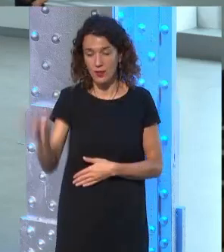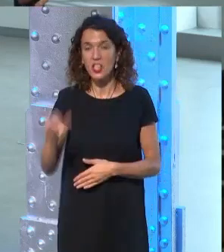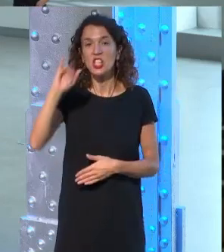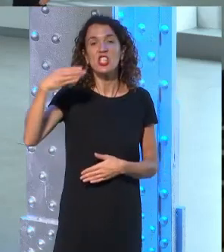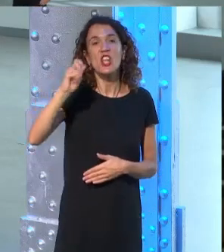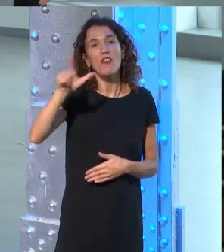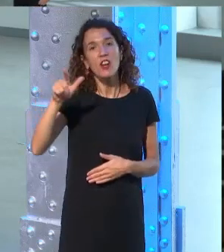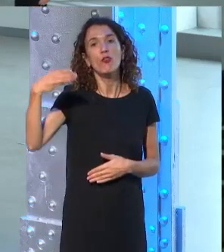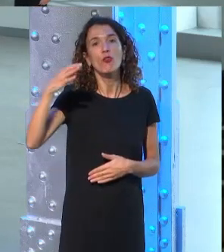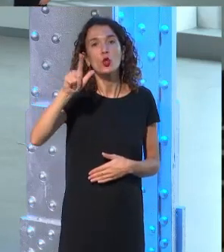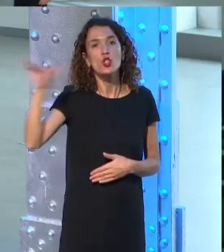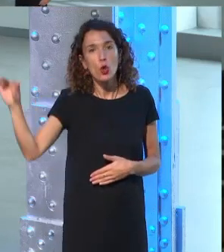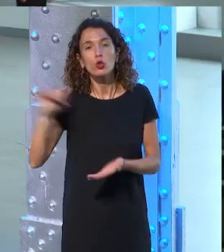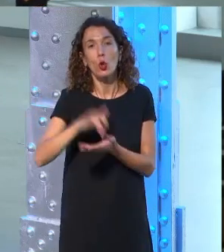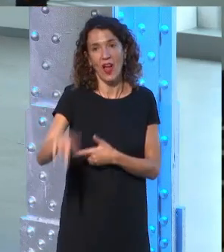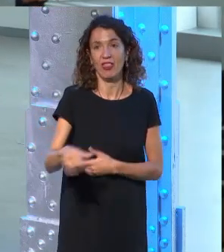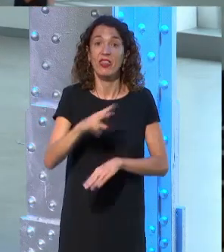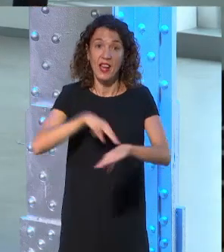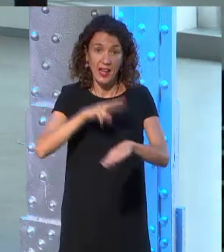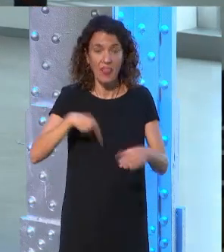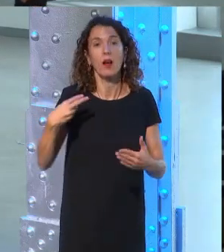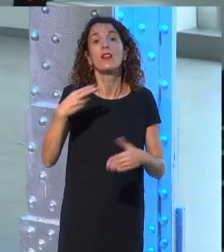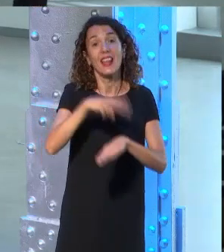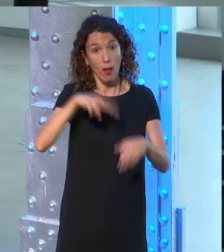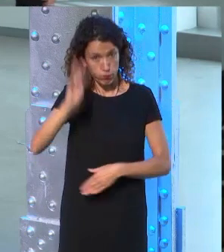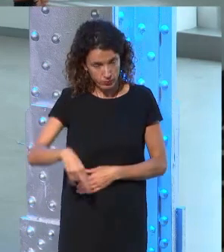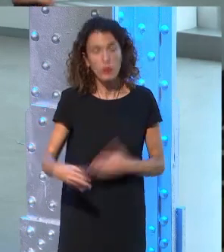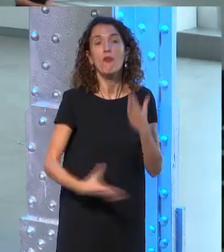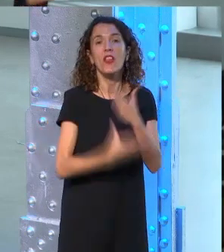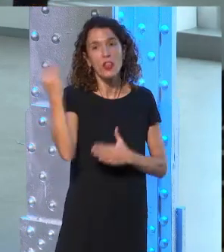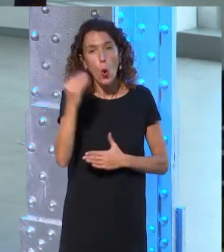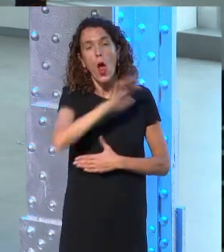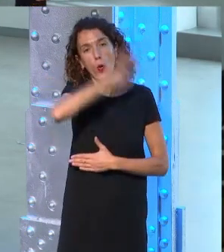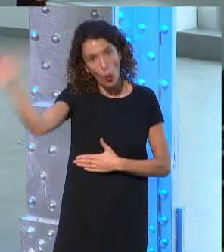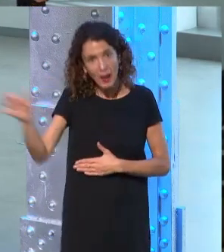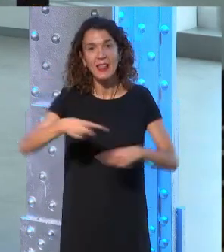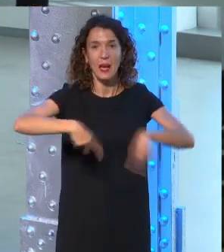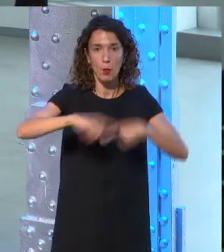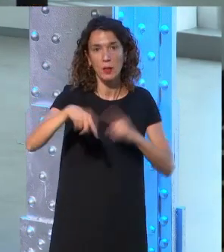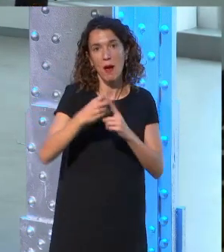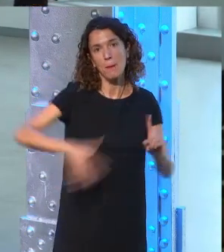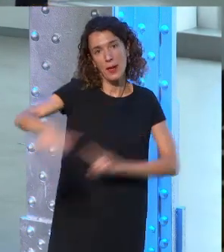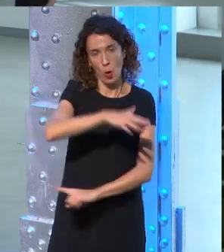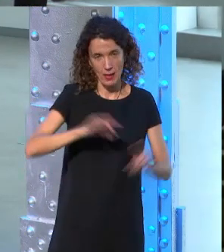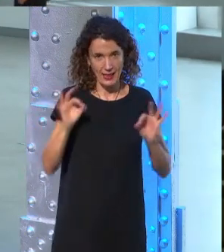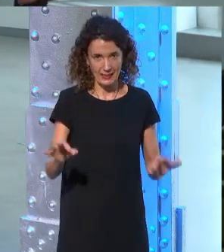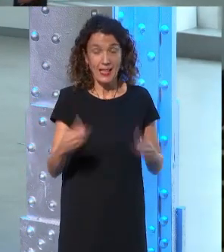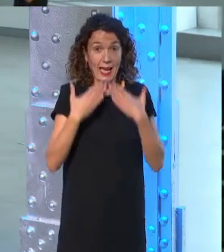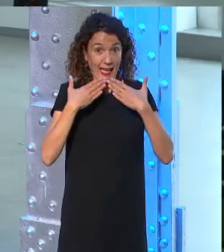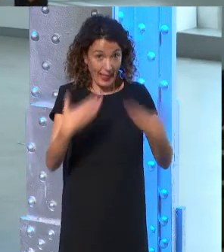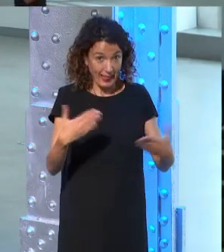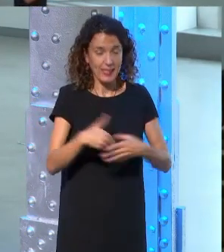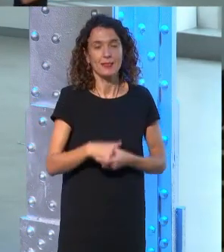Isabel Buchel, que como decía, es la delegada de la Federación Europea de Transporte y de Medio Ambiente.